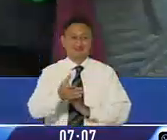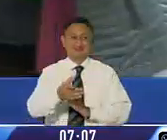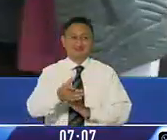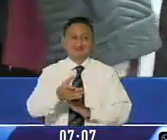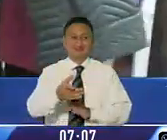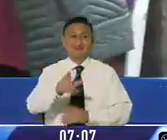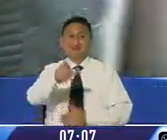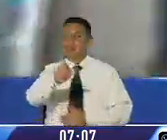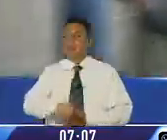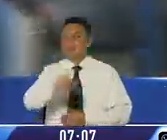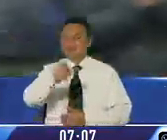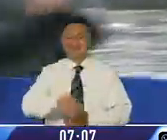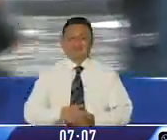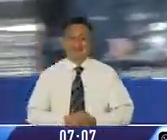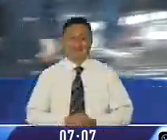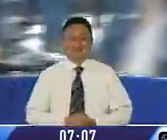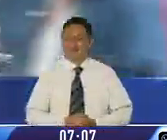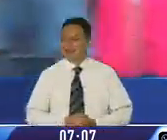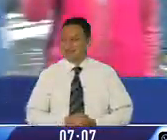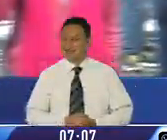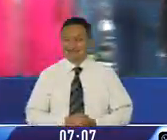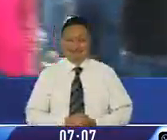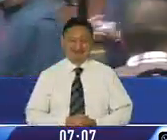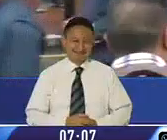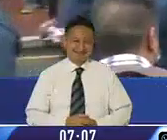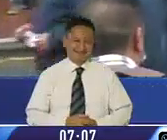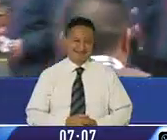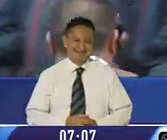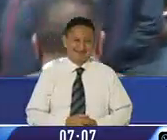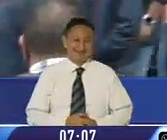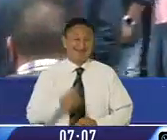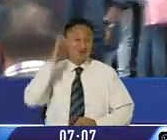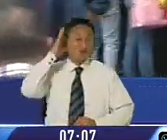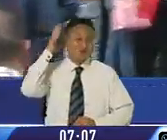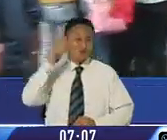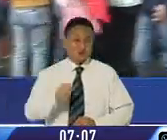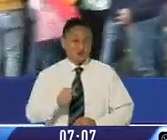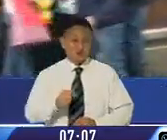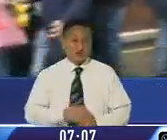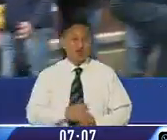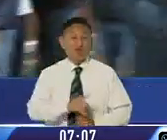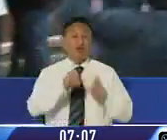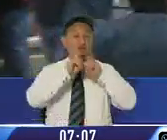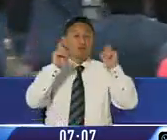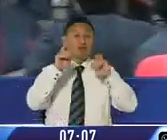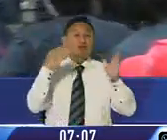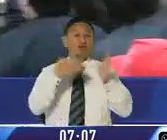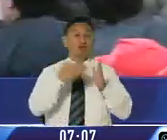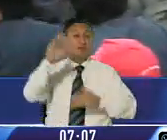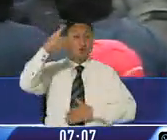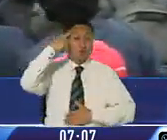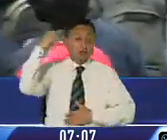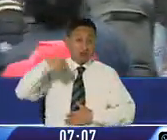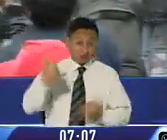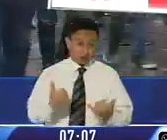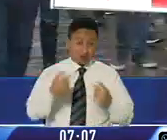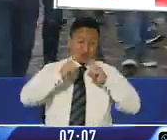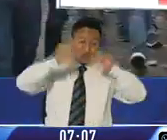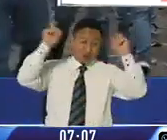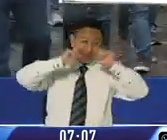Los manifestantes recorrieron las principales calles del centro histórico de la ciudad de Cuenca, gritando consignas en contra de las medidas económicas del actual